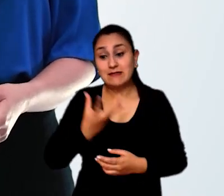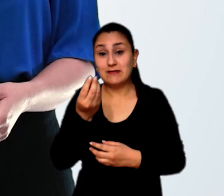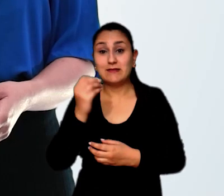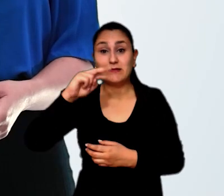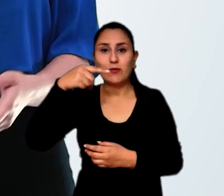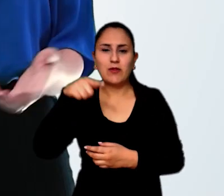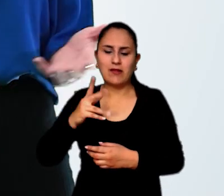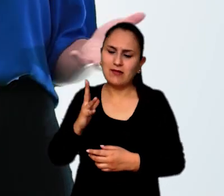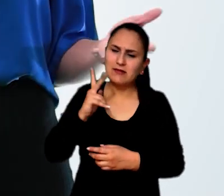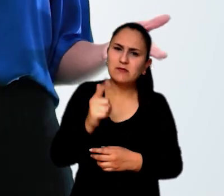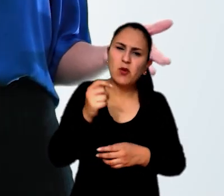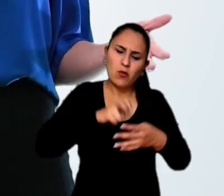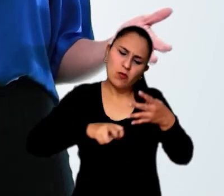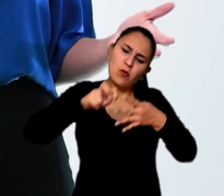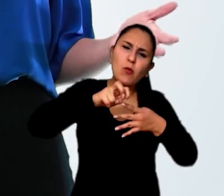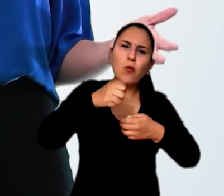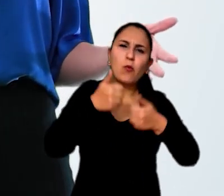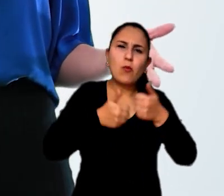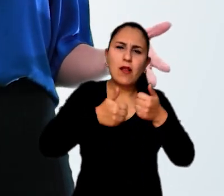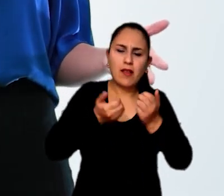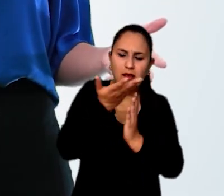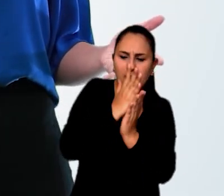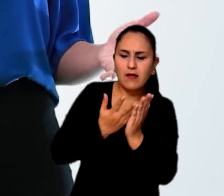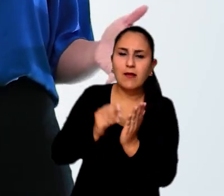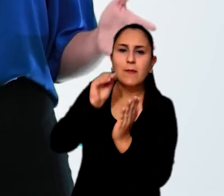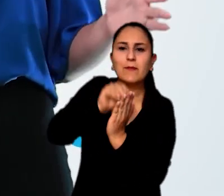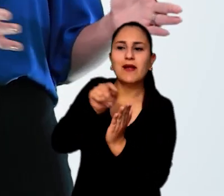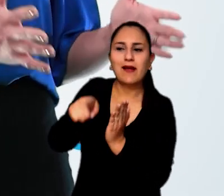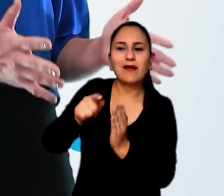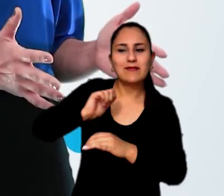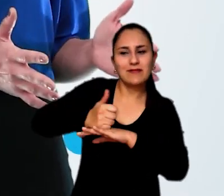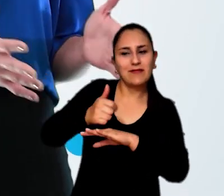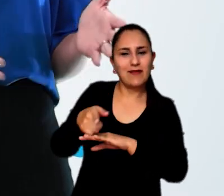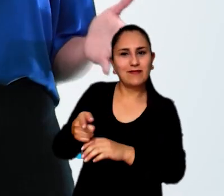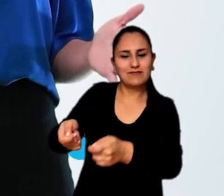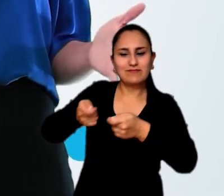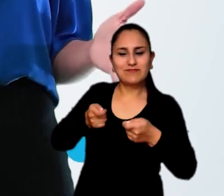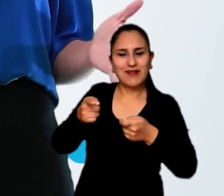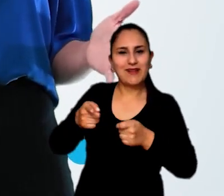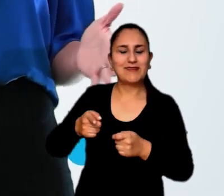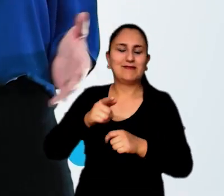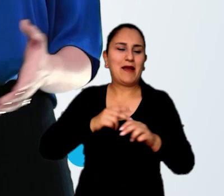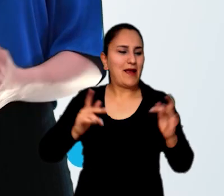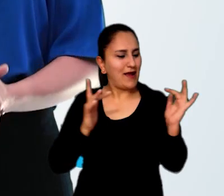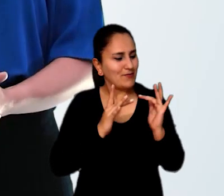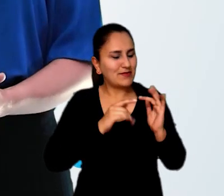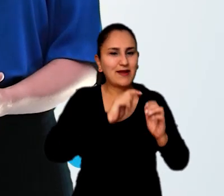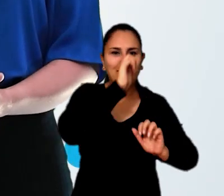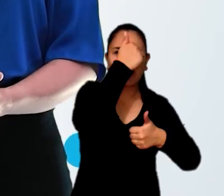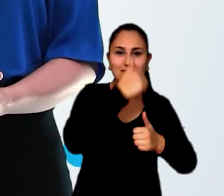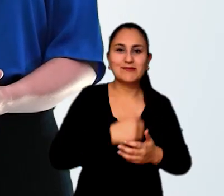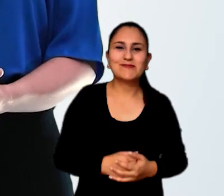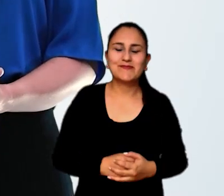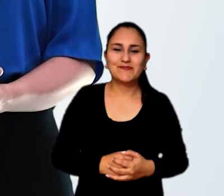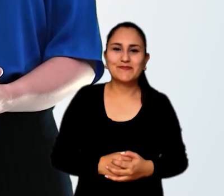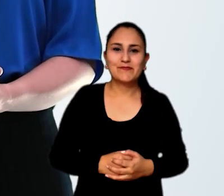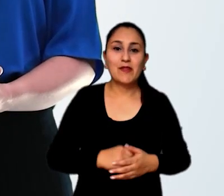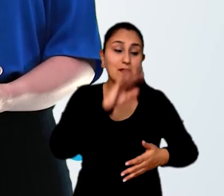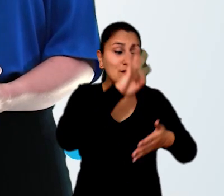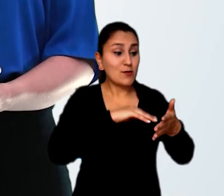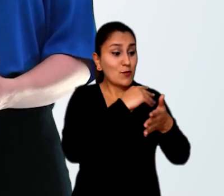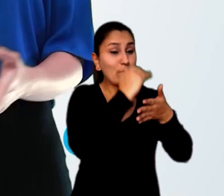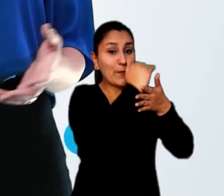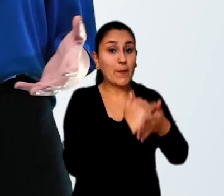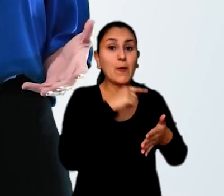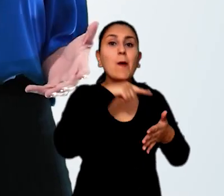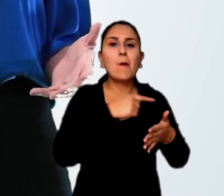sobre el grado o la medida en que el trabajo del estudiante satisface estos criterios una rúbrica incluye una